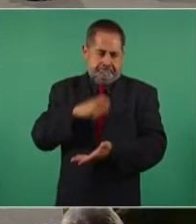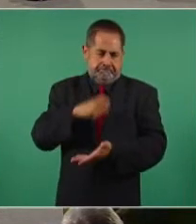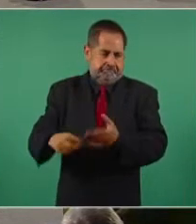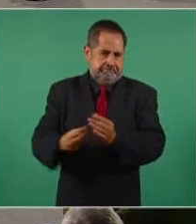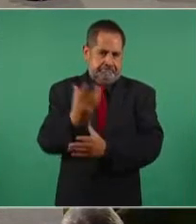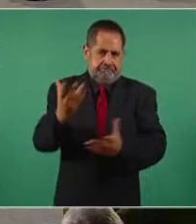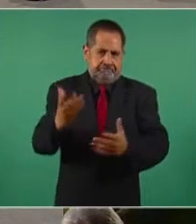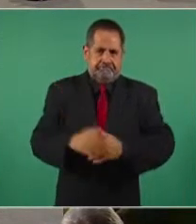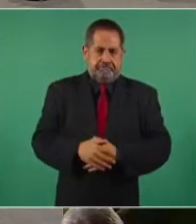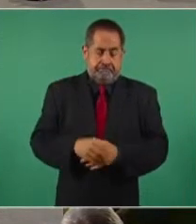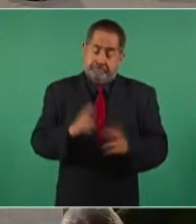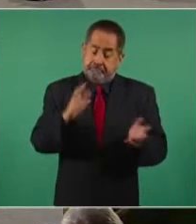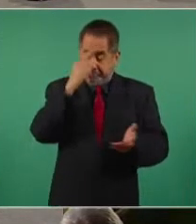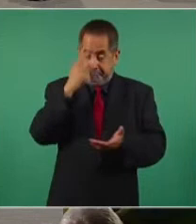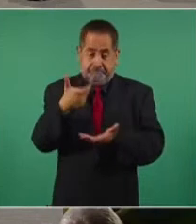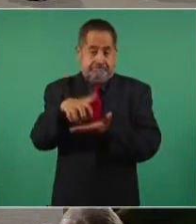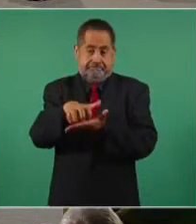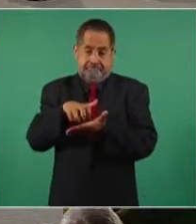la austeridad